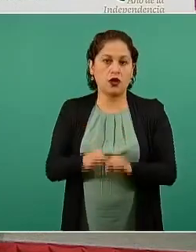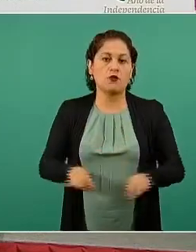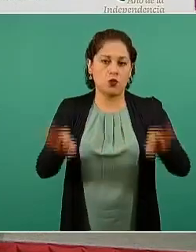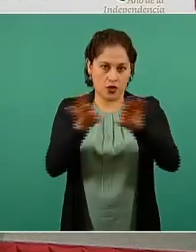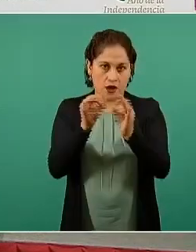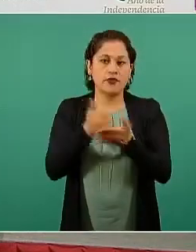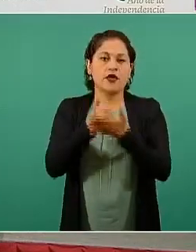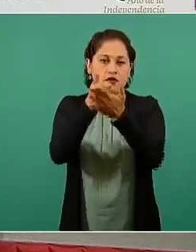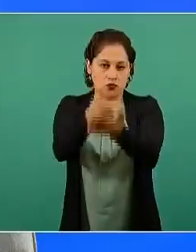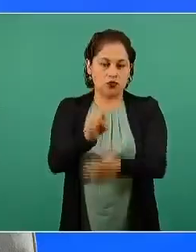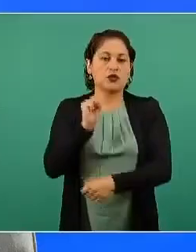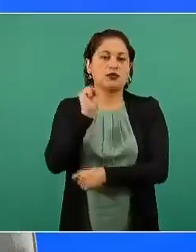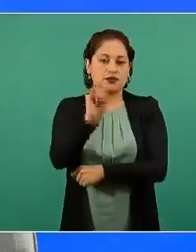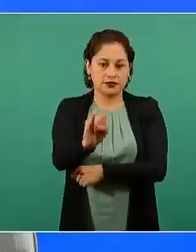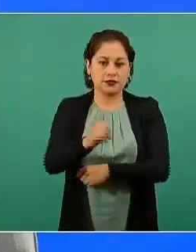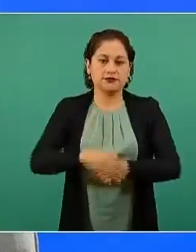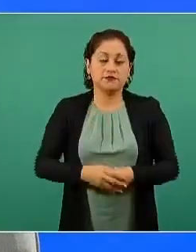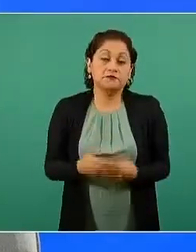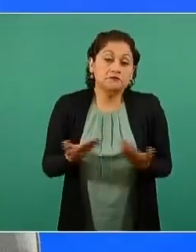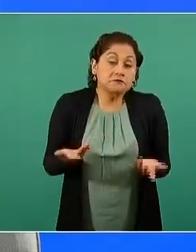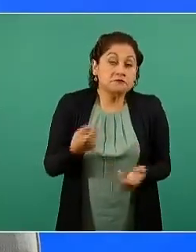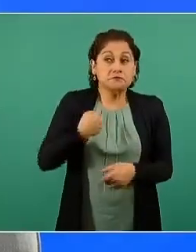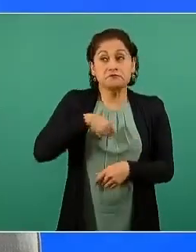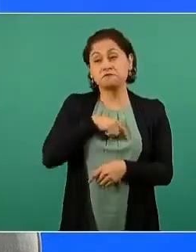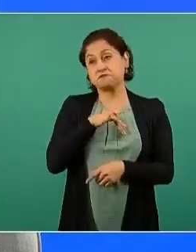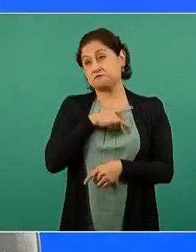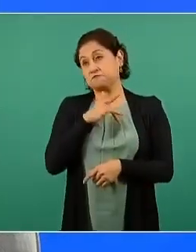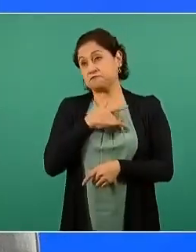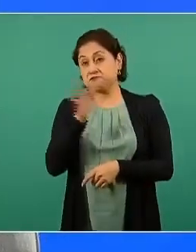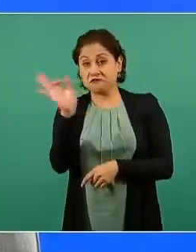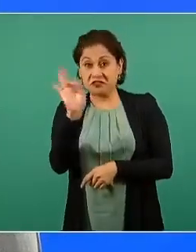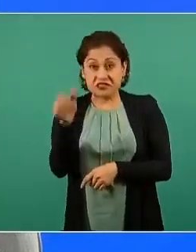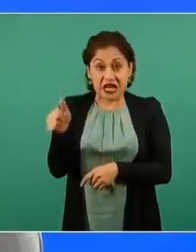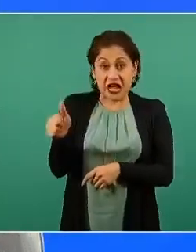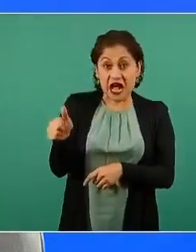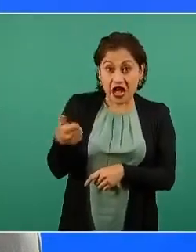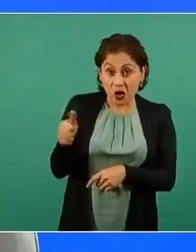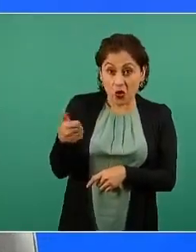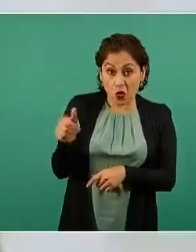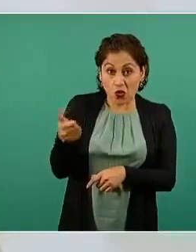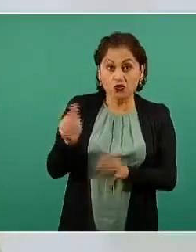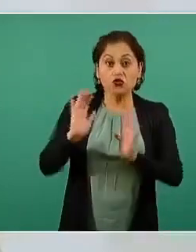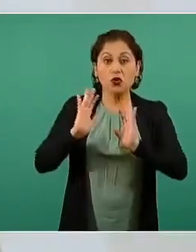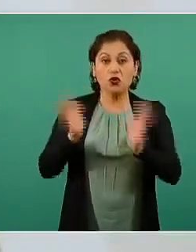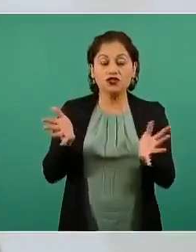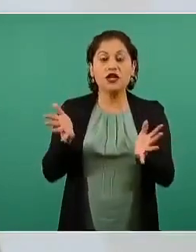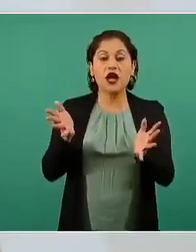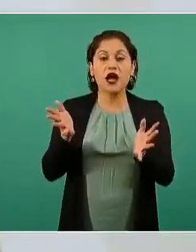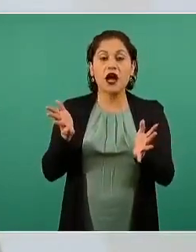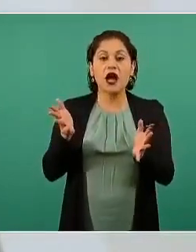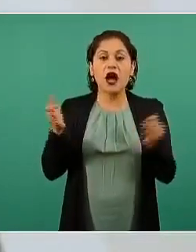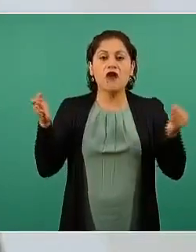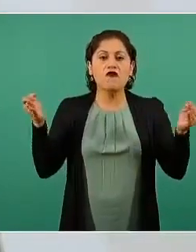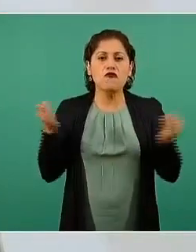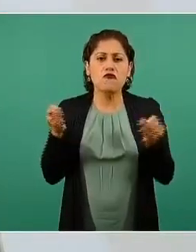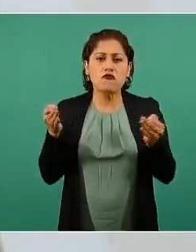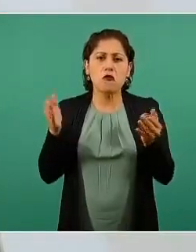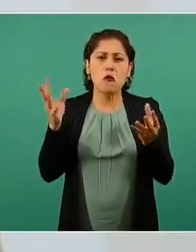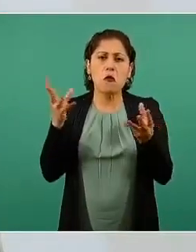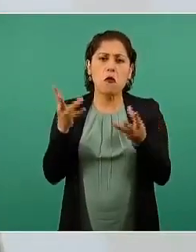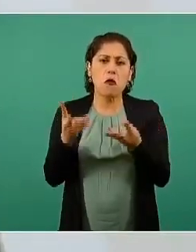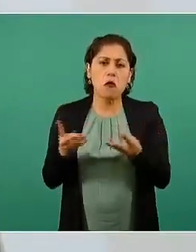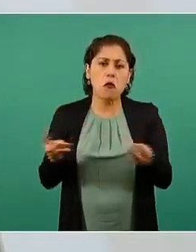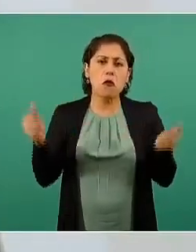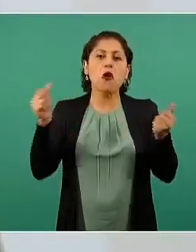cuando, ya para agosto, cuando empiecen las mejores temperaturas, tengamos una cobertura de vacunación